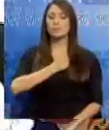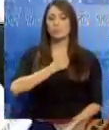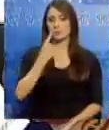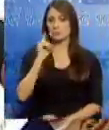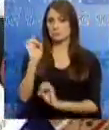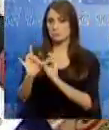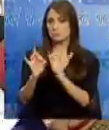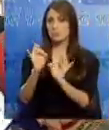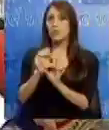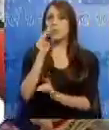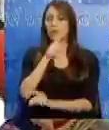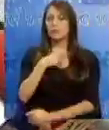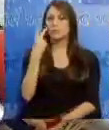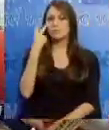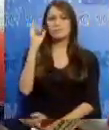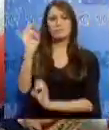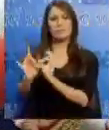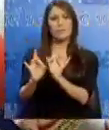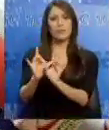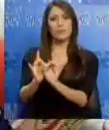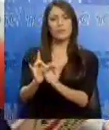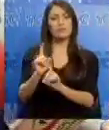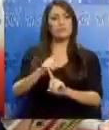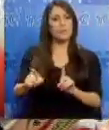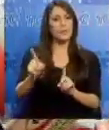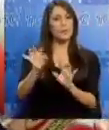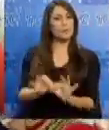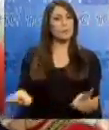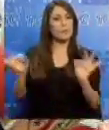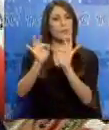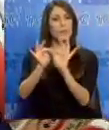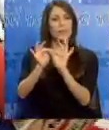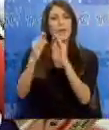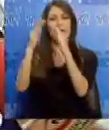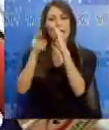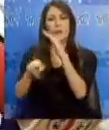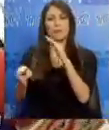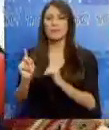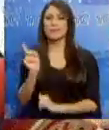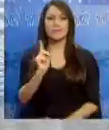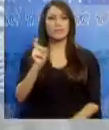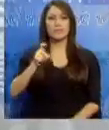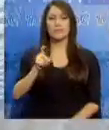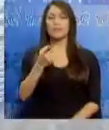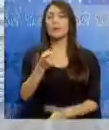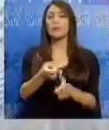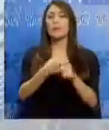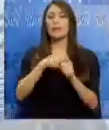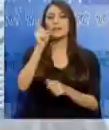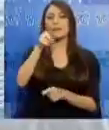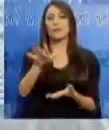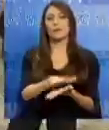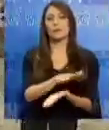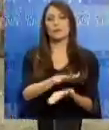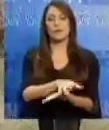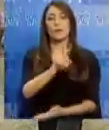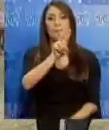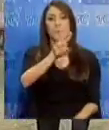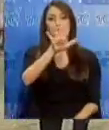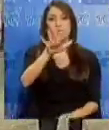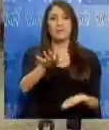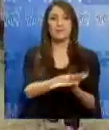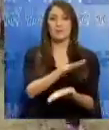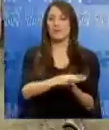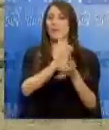de Manta es un ejemplo. Entonces, más que más albergues, lo que necesitamos urgentemente son escuelas. Necesitamos 25